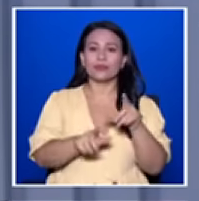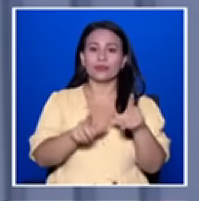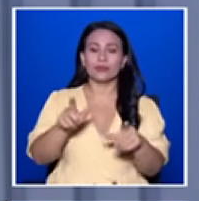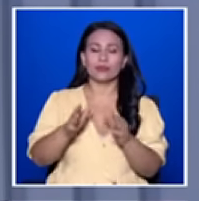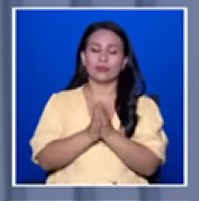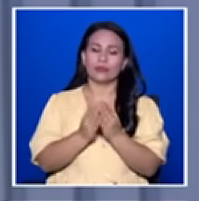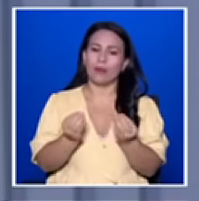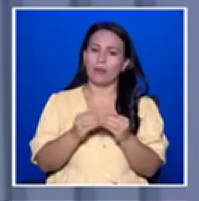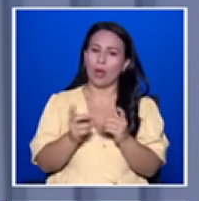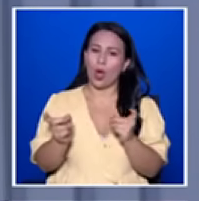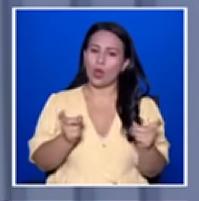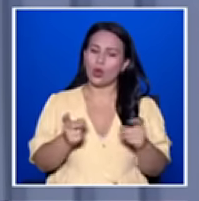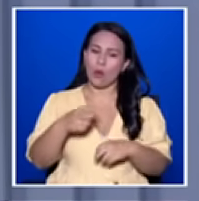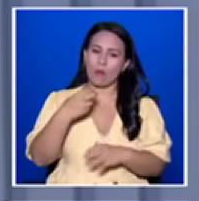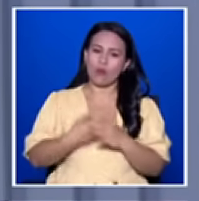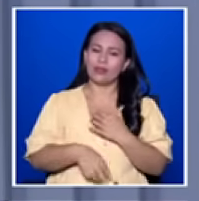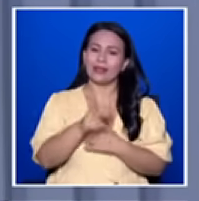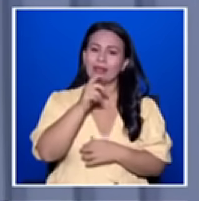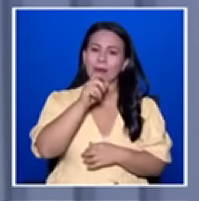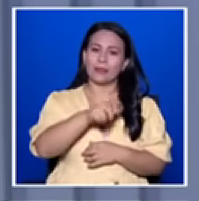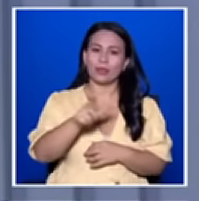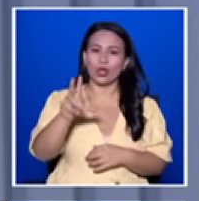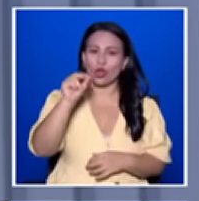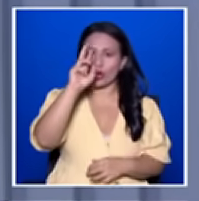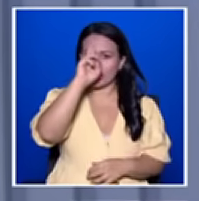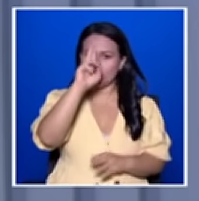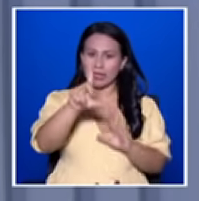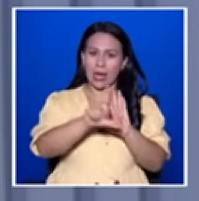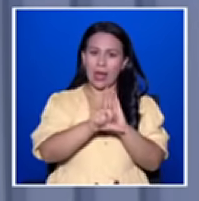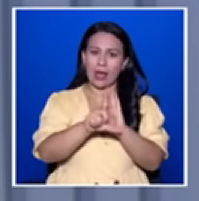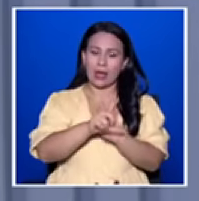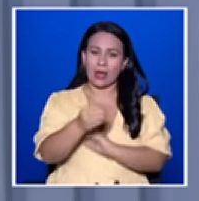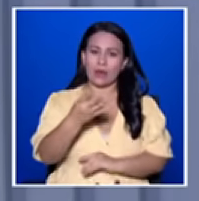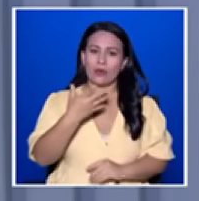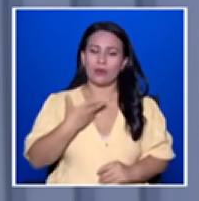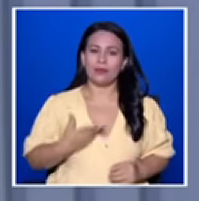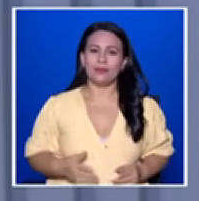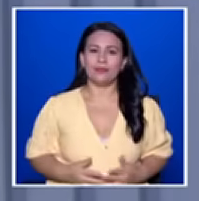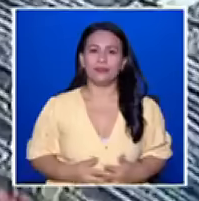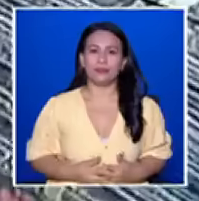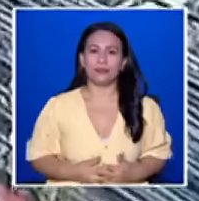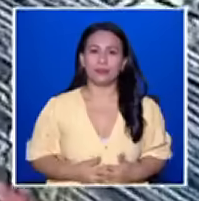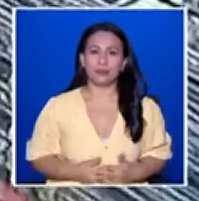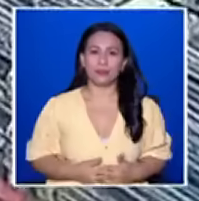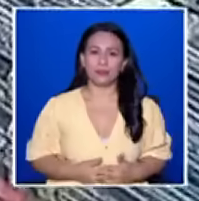por ello más control y sanciones también para quienes irrespeten la ley. Alex Ceballos informa.